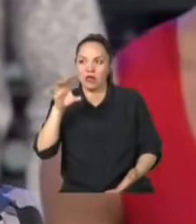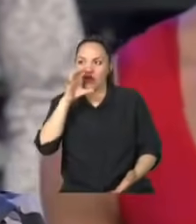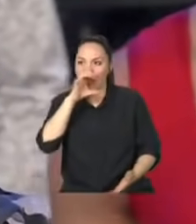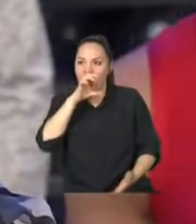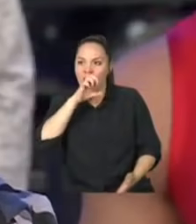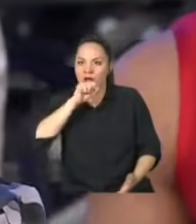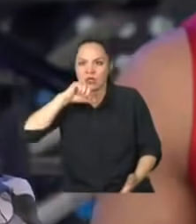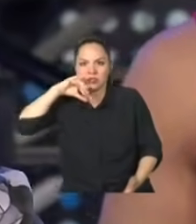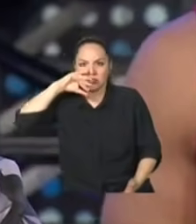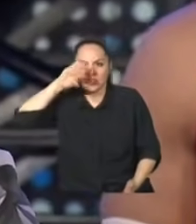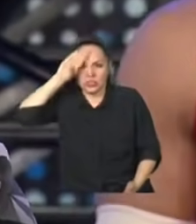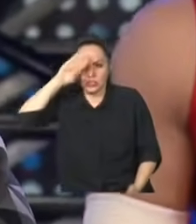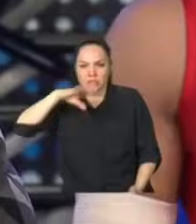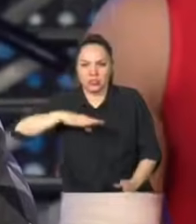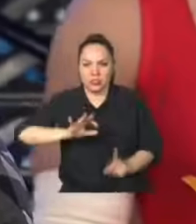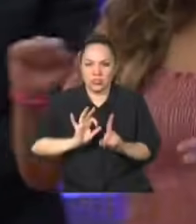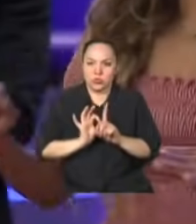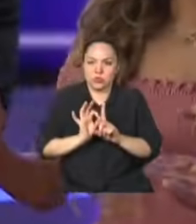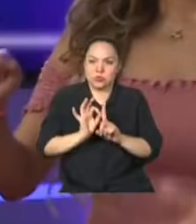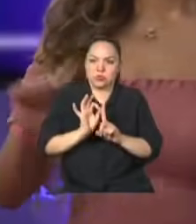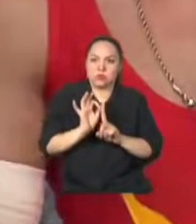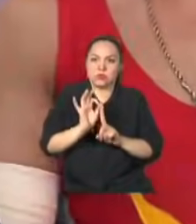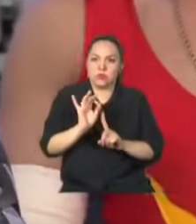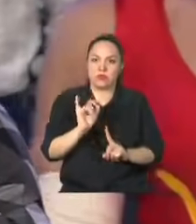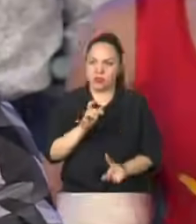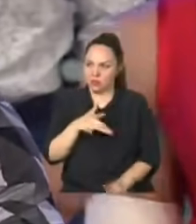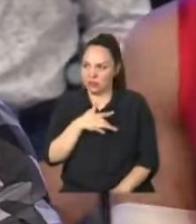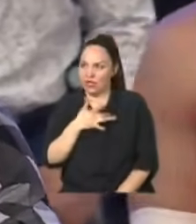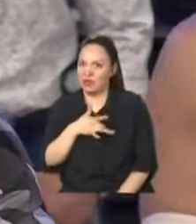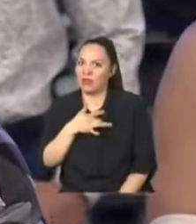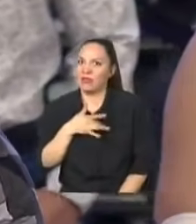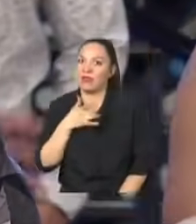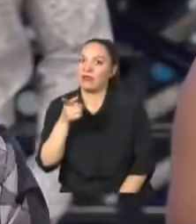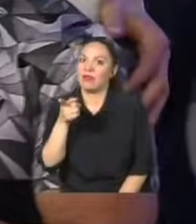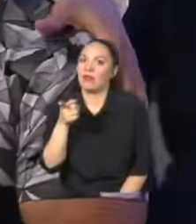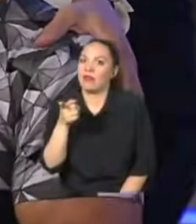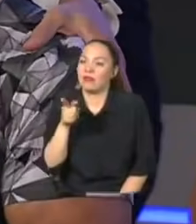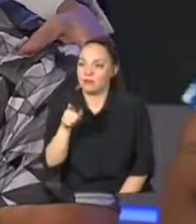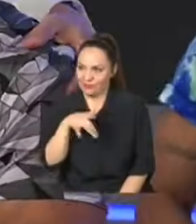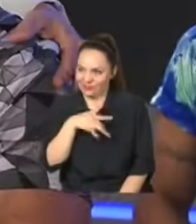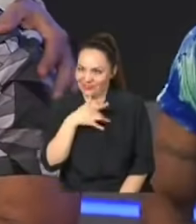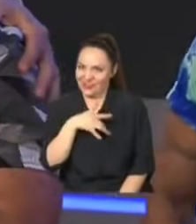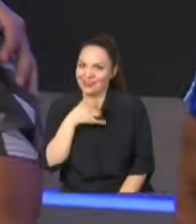No, sí. Sí, usted lo sintió. ¿Para qué? Usted lo sintió.